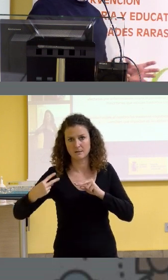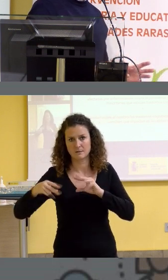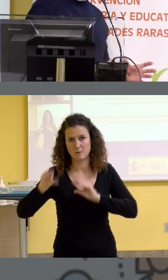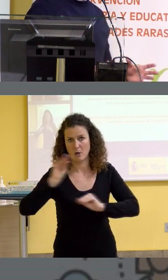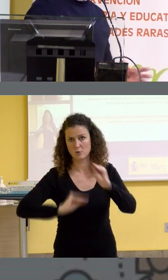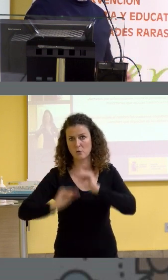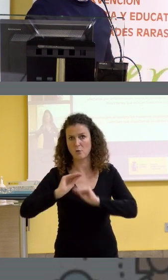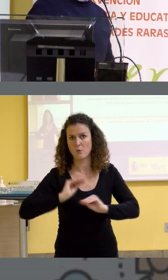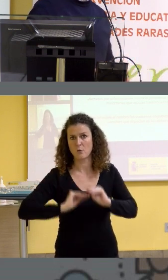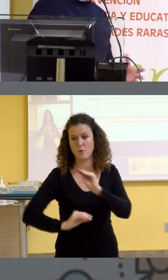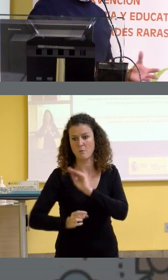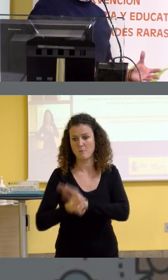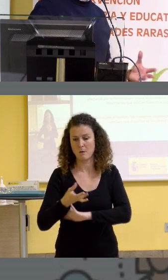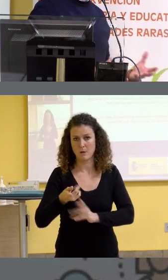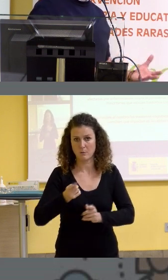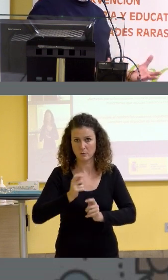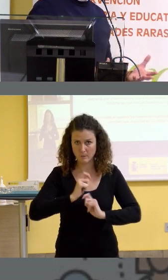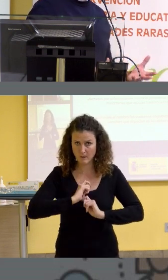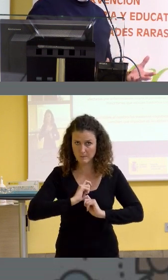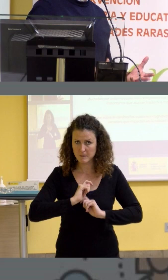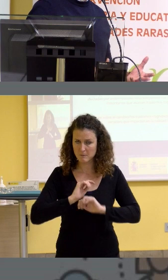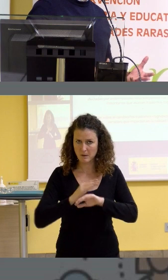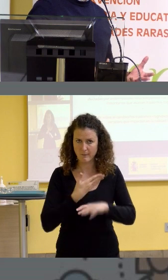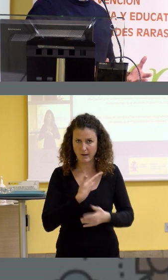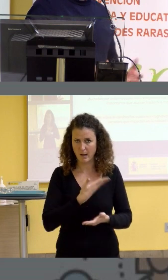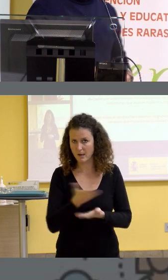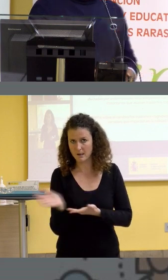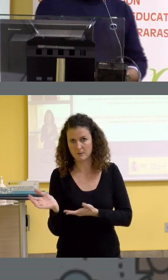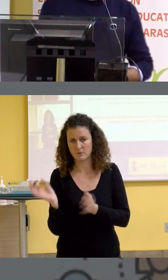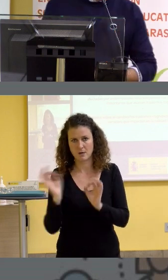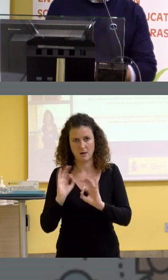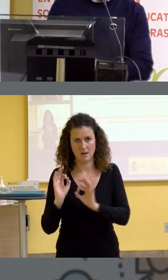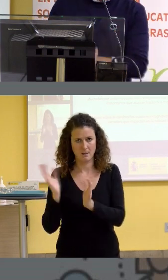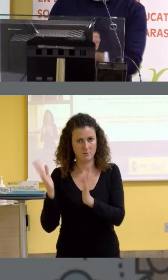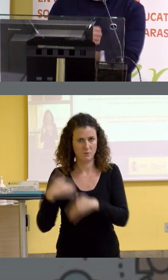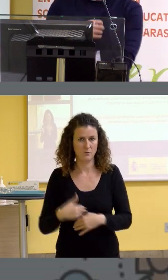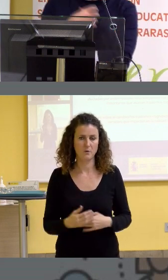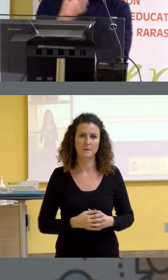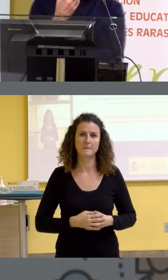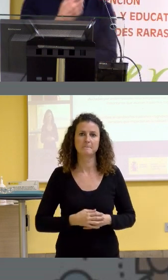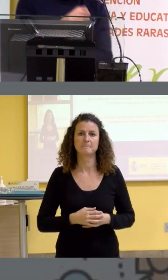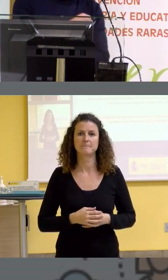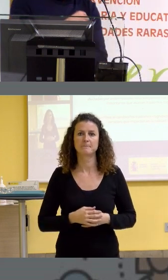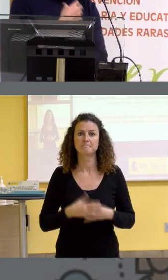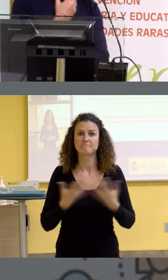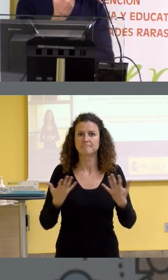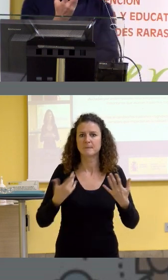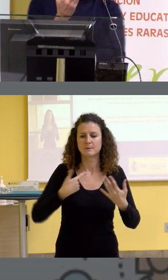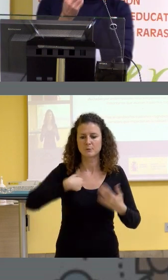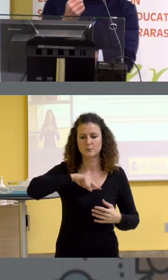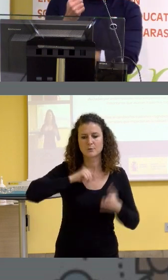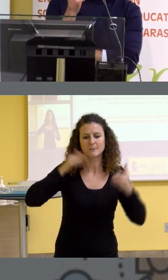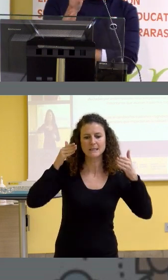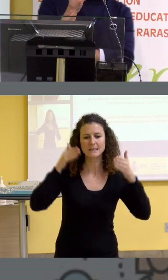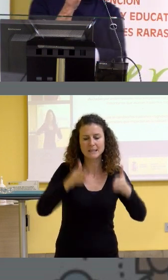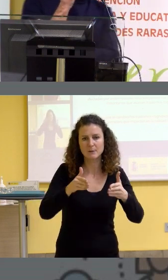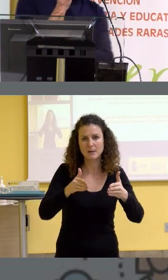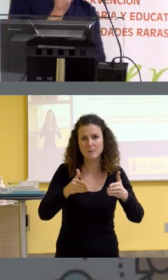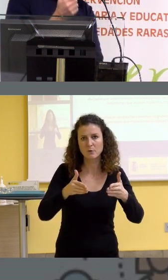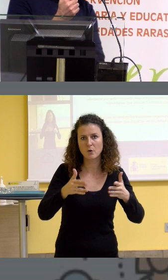existían previamente. Pero para todo lo demás no lo tenemos. Entonces, claro, intervenimos sobre un